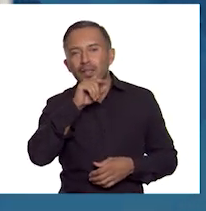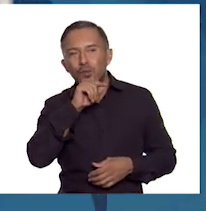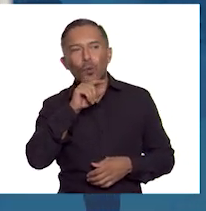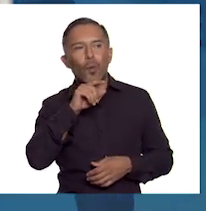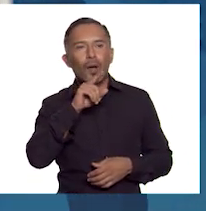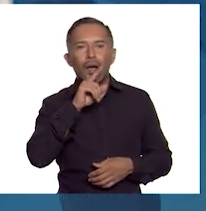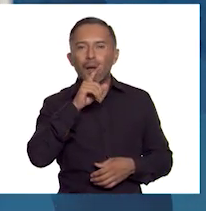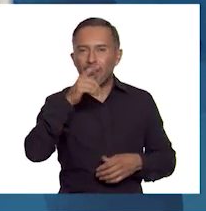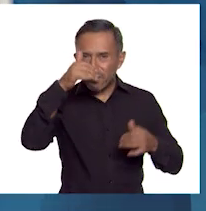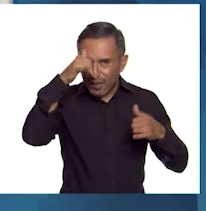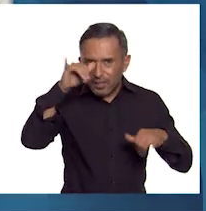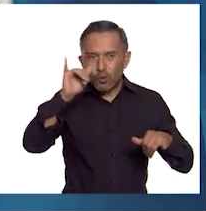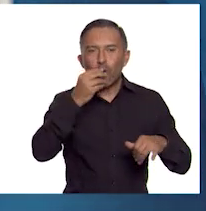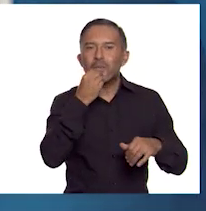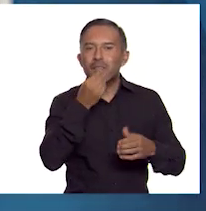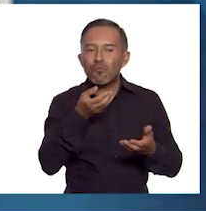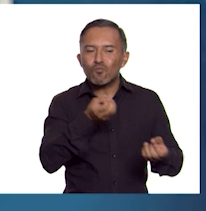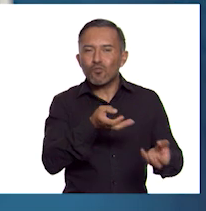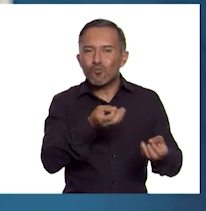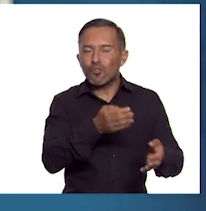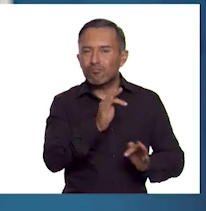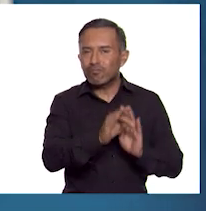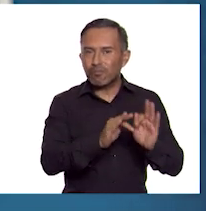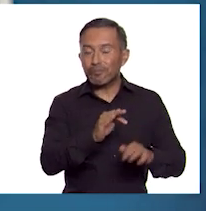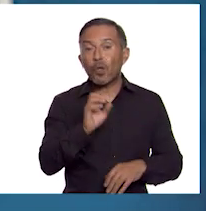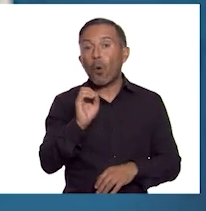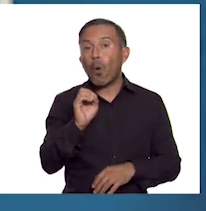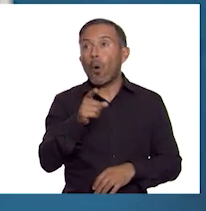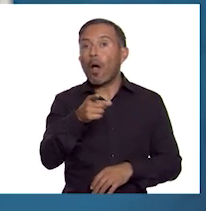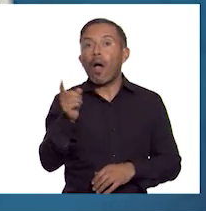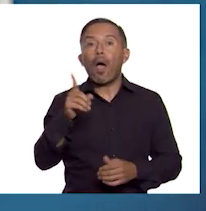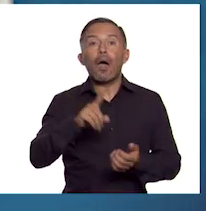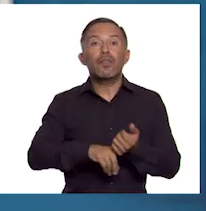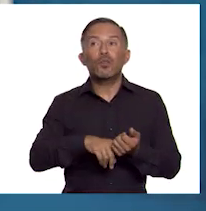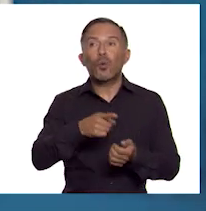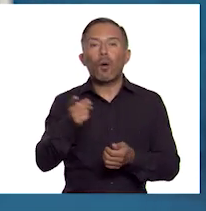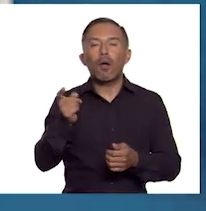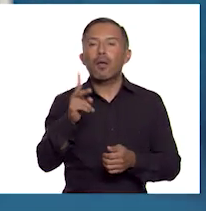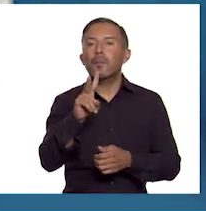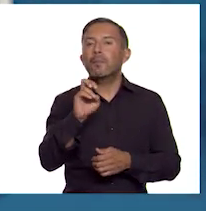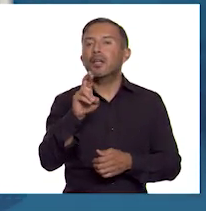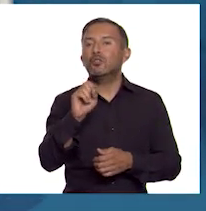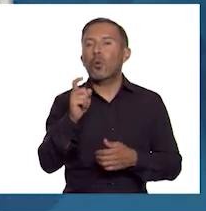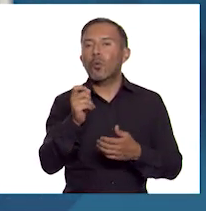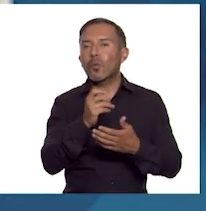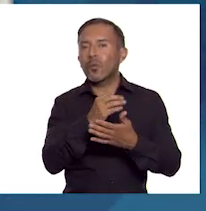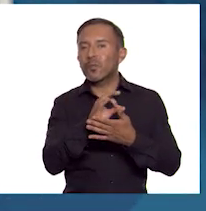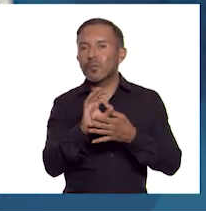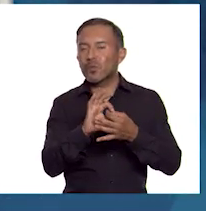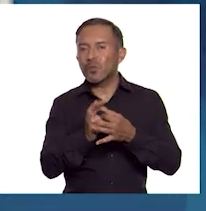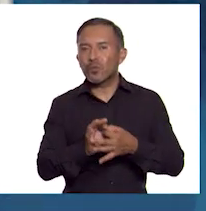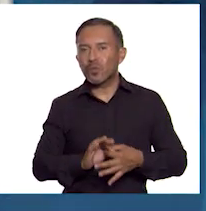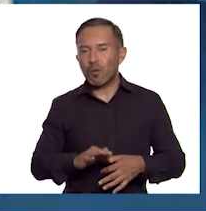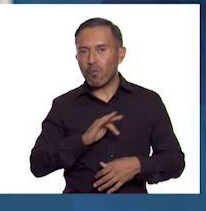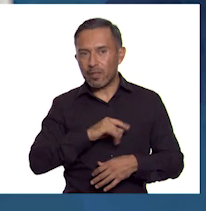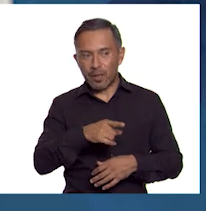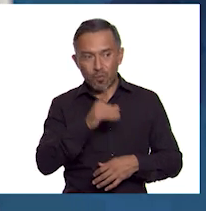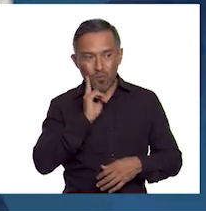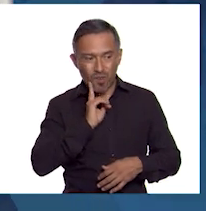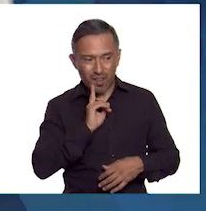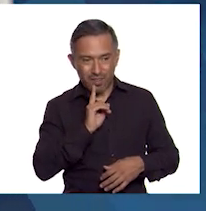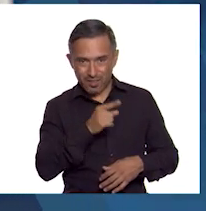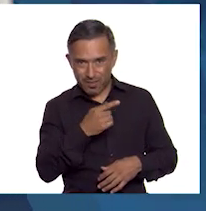vaquita. O estos seres hablan en verso para poner en evidencia el resultado del comportamiento de las